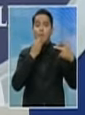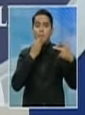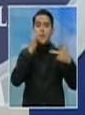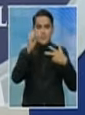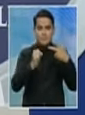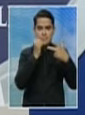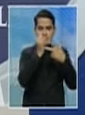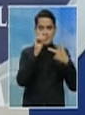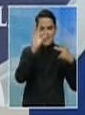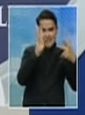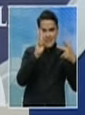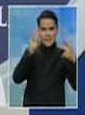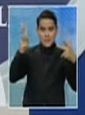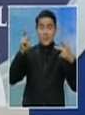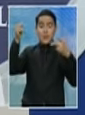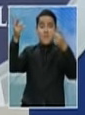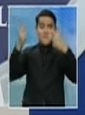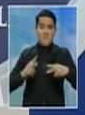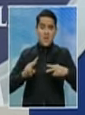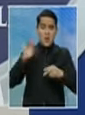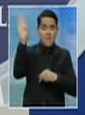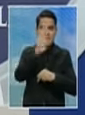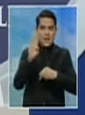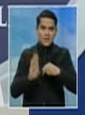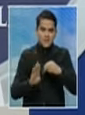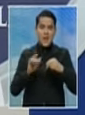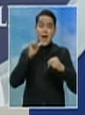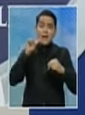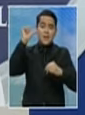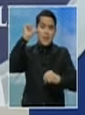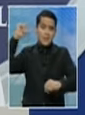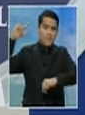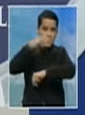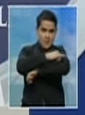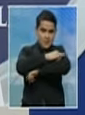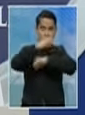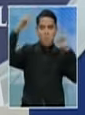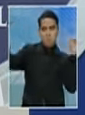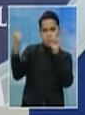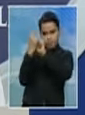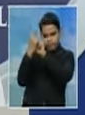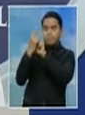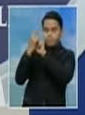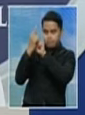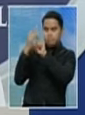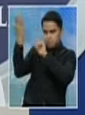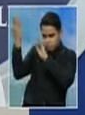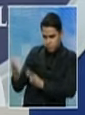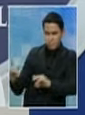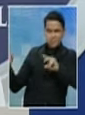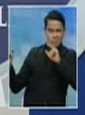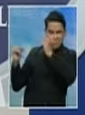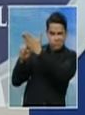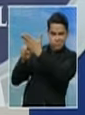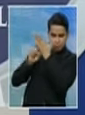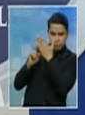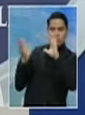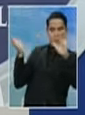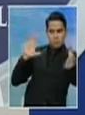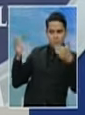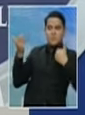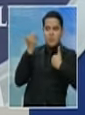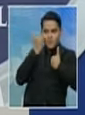años procedente de Brasil, detectado en el Aeropuerto Internacional de Tocantins y que presentaba síntomas al